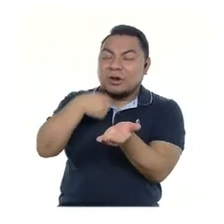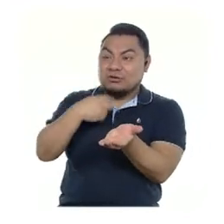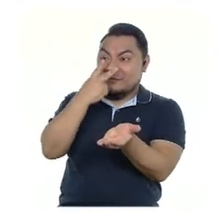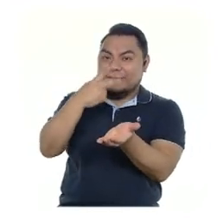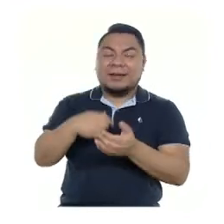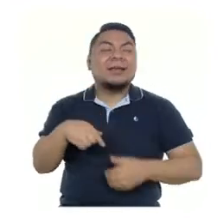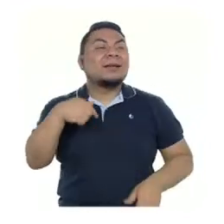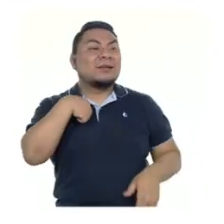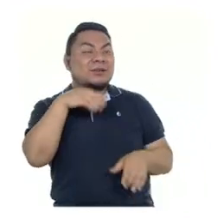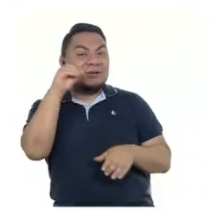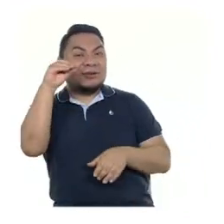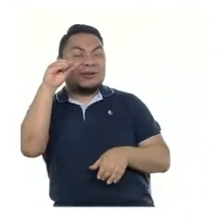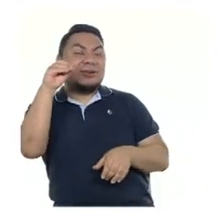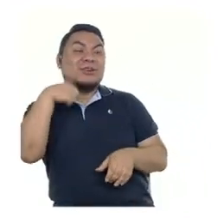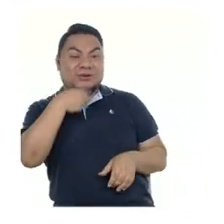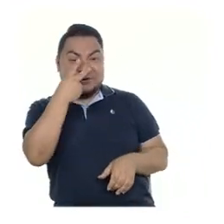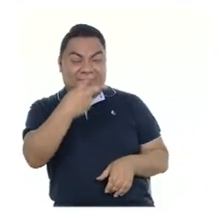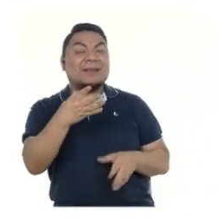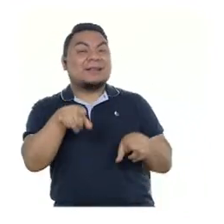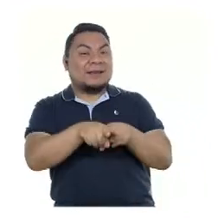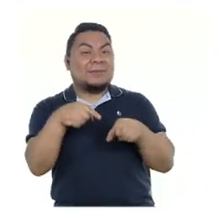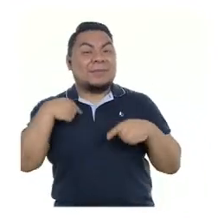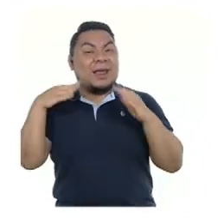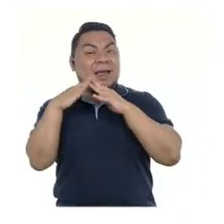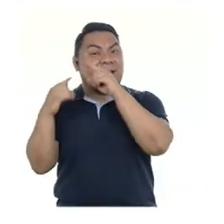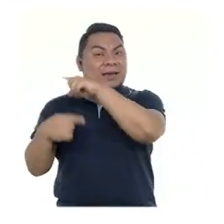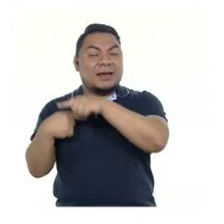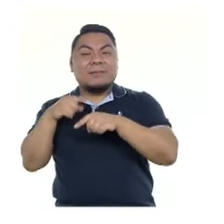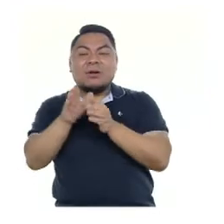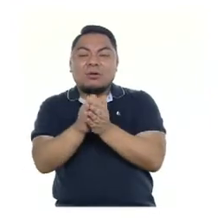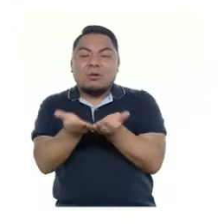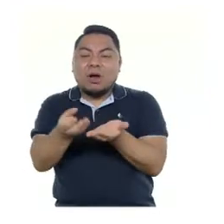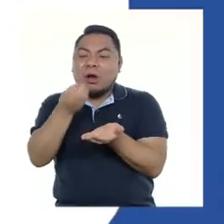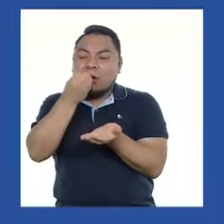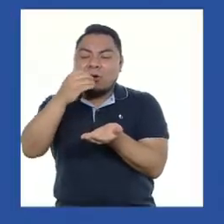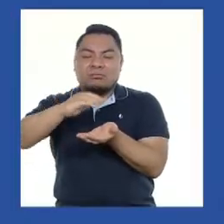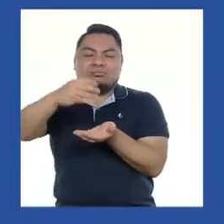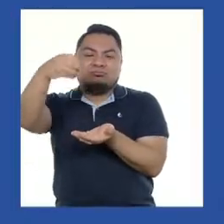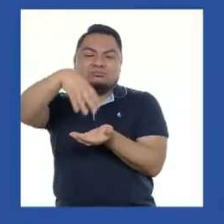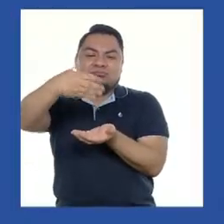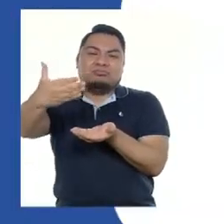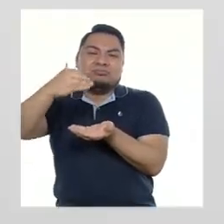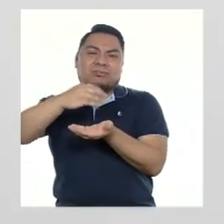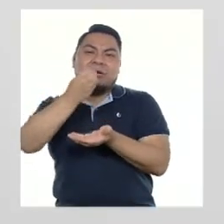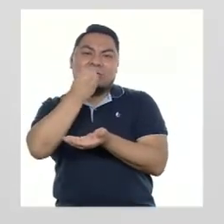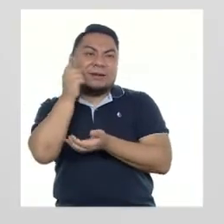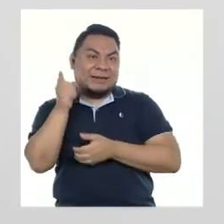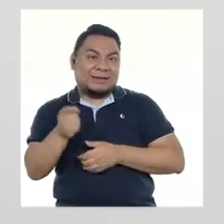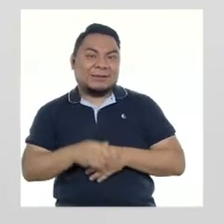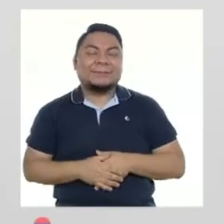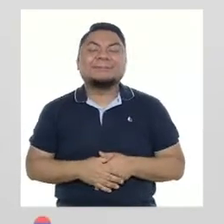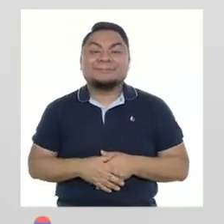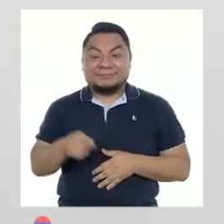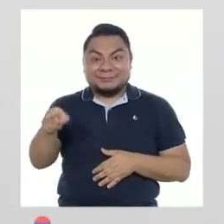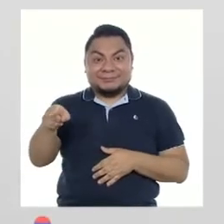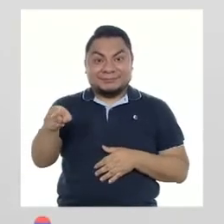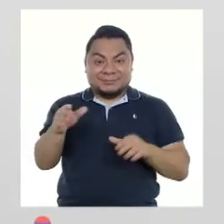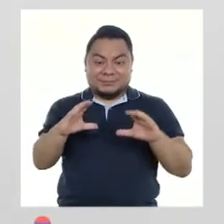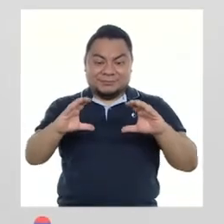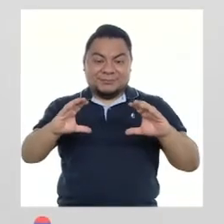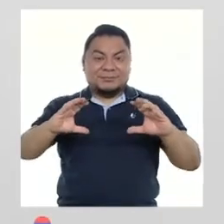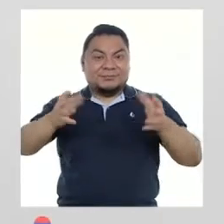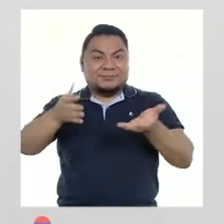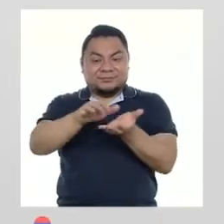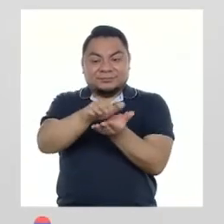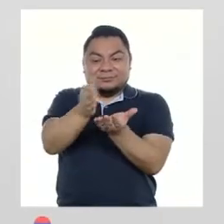visto muchas veces. La gente que vive en mi casa come menú y se lo llevan en ese envase. Esos envases están